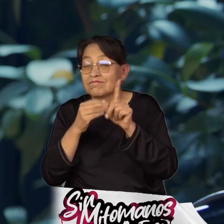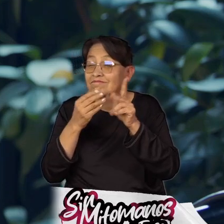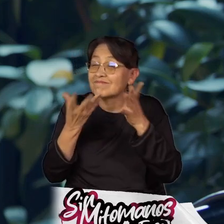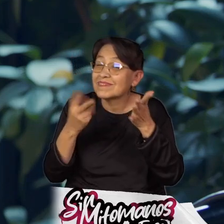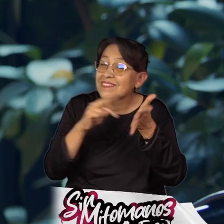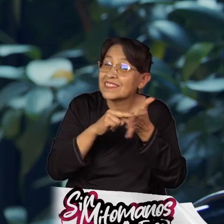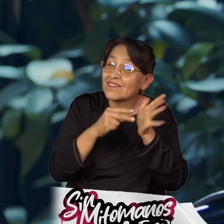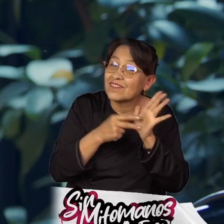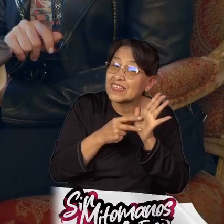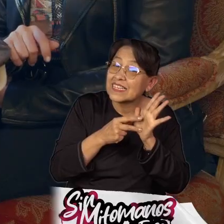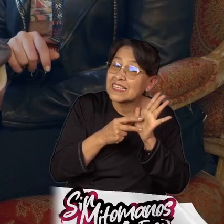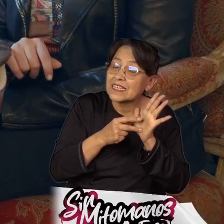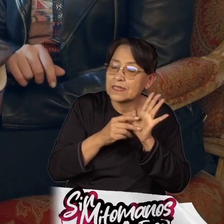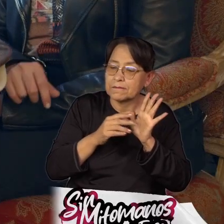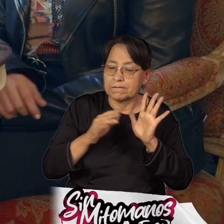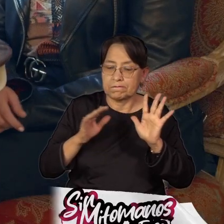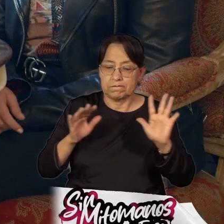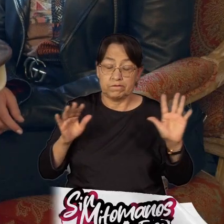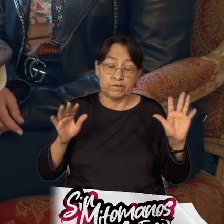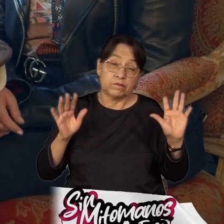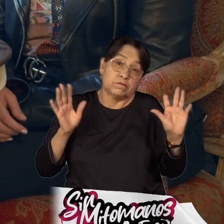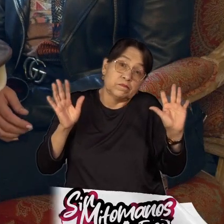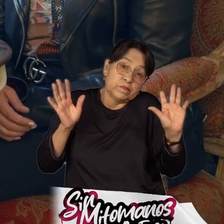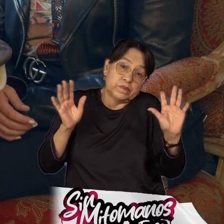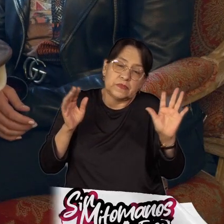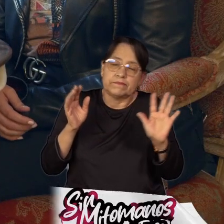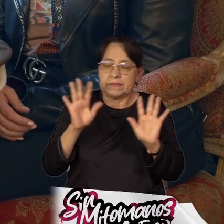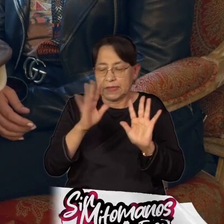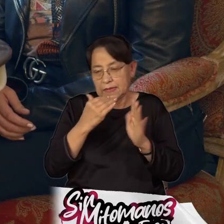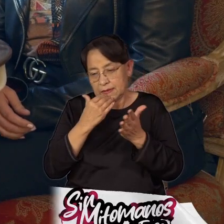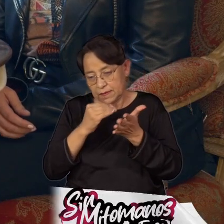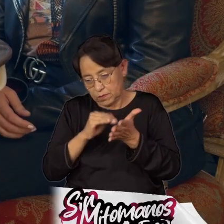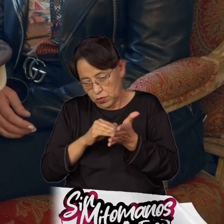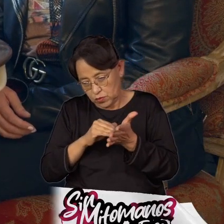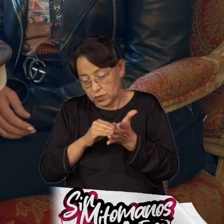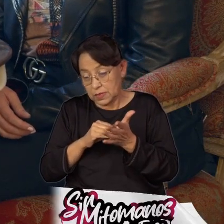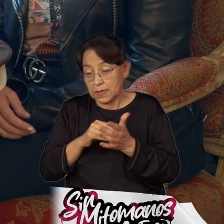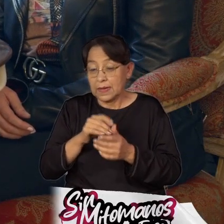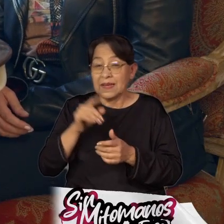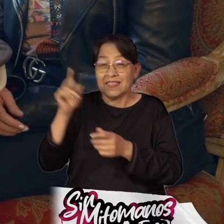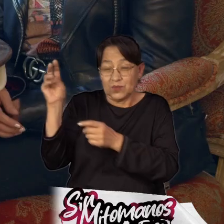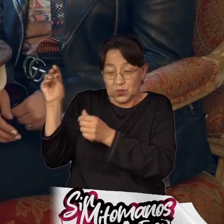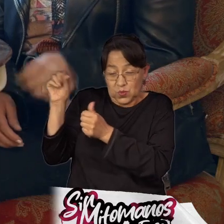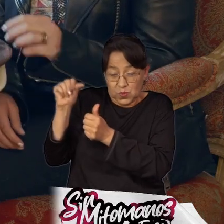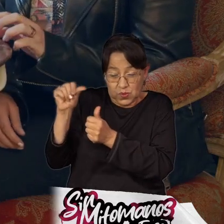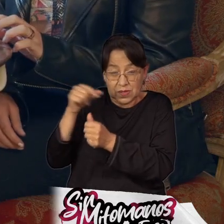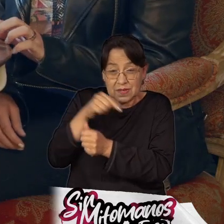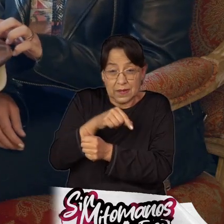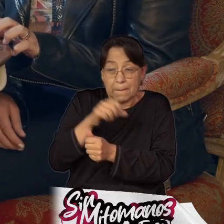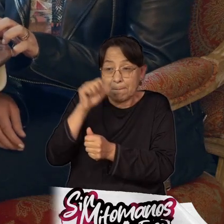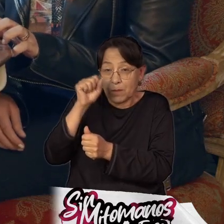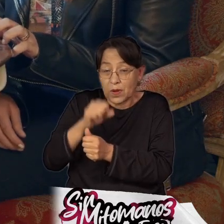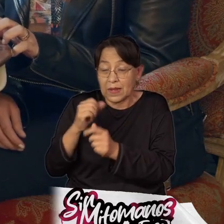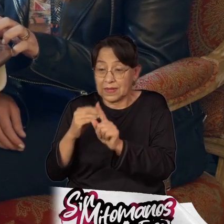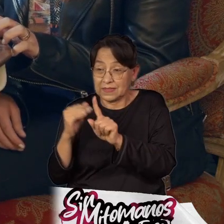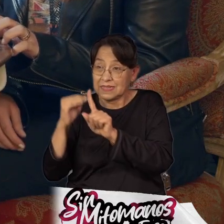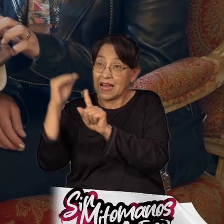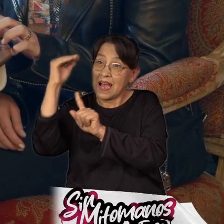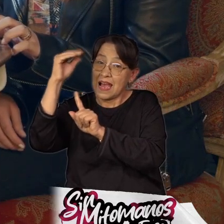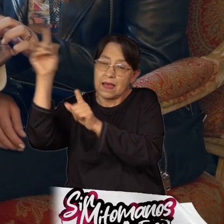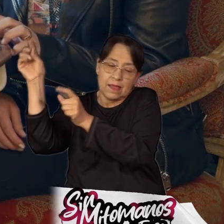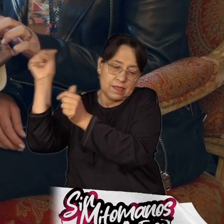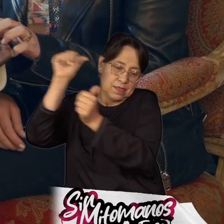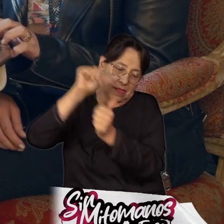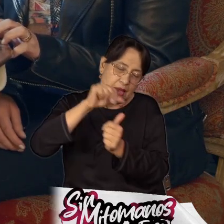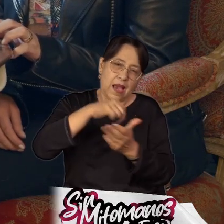decir, vamos a quedarnos acá sin la posibilidad que los subsidios o los beneficiarios de esos subsidios puedan recibir